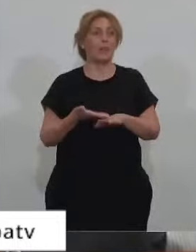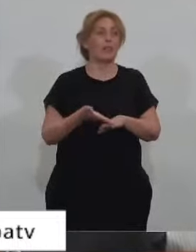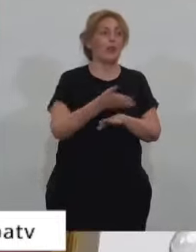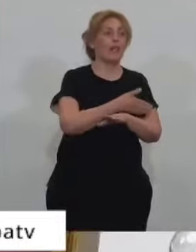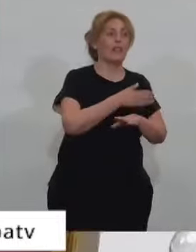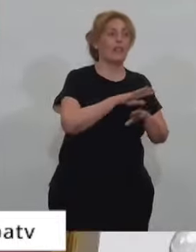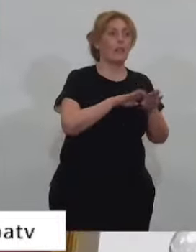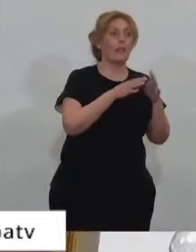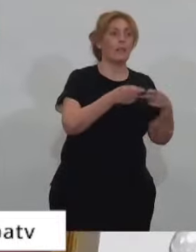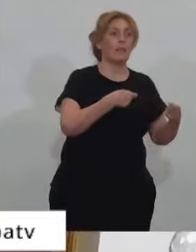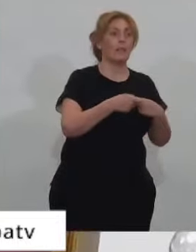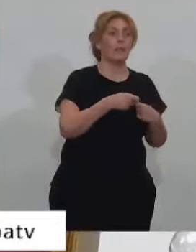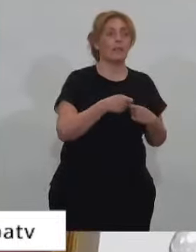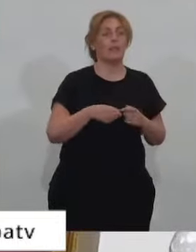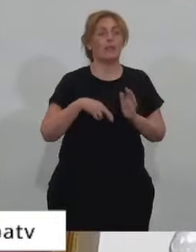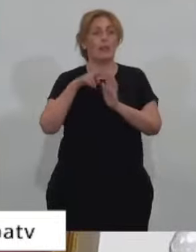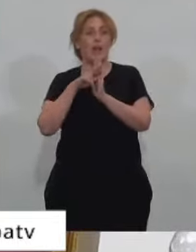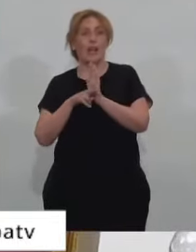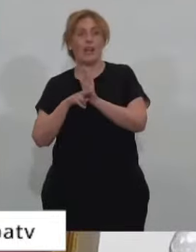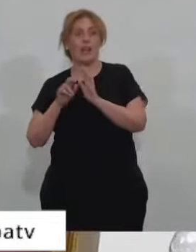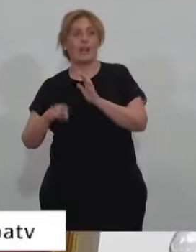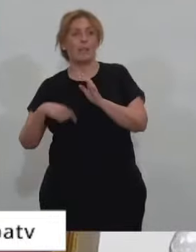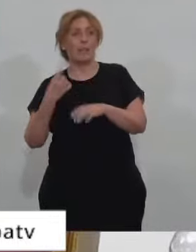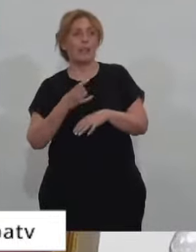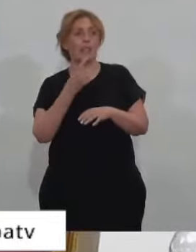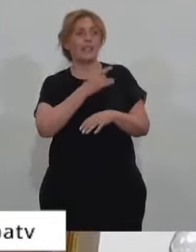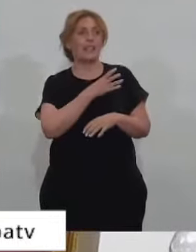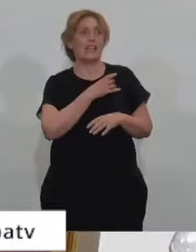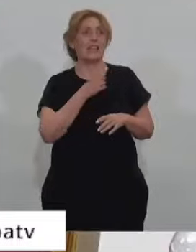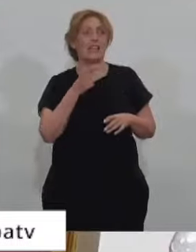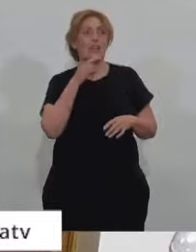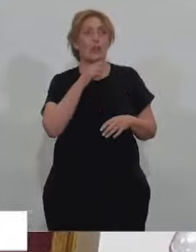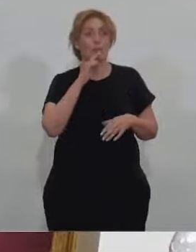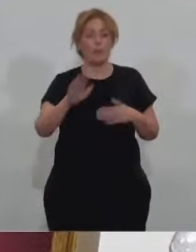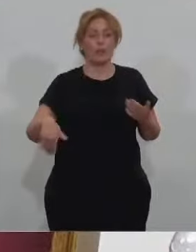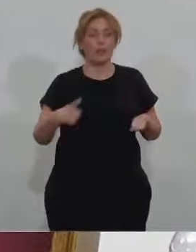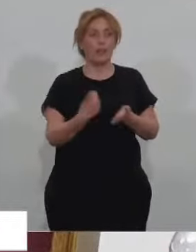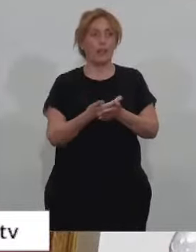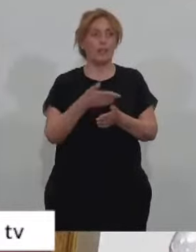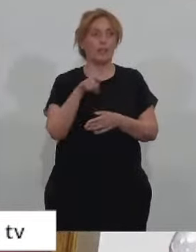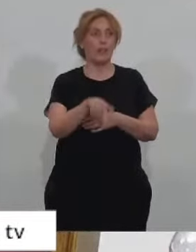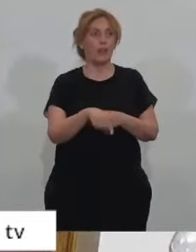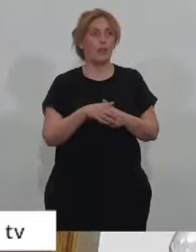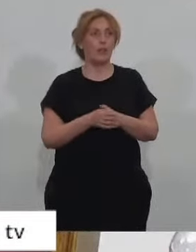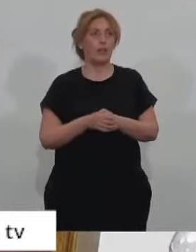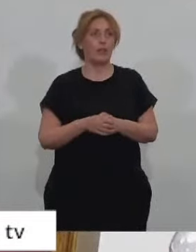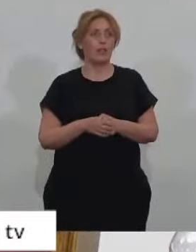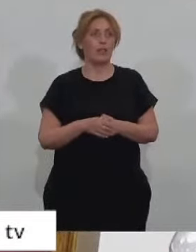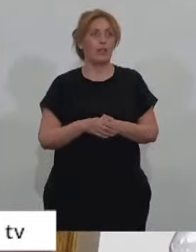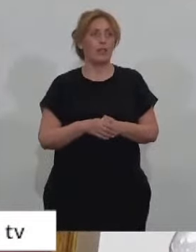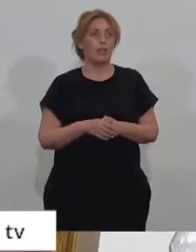mes de octubre, es decir, recién llegada a esta corporación, por la obligación que me impone la ley.